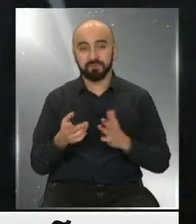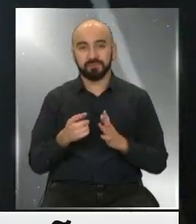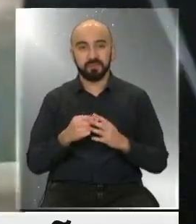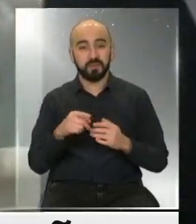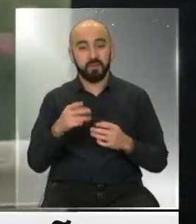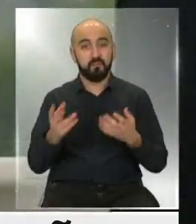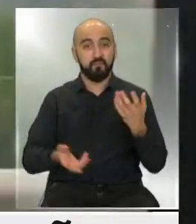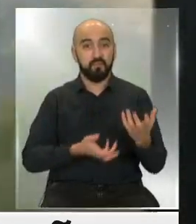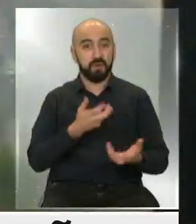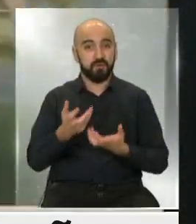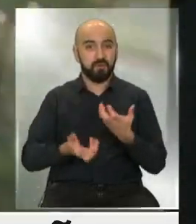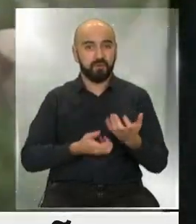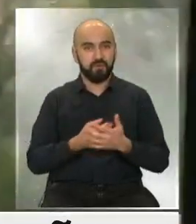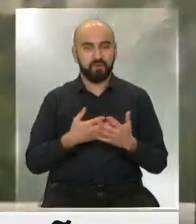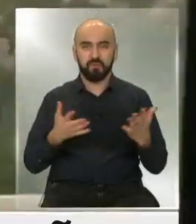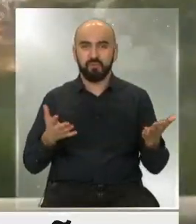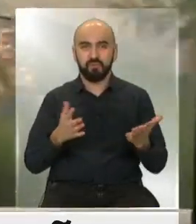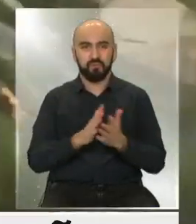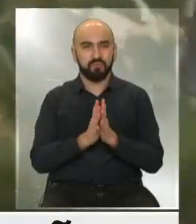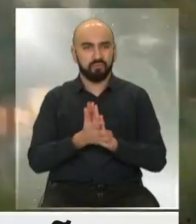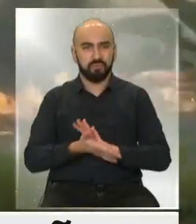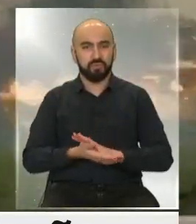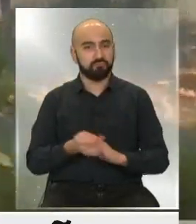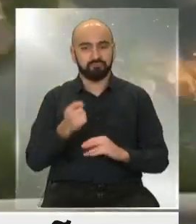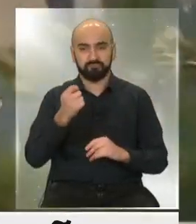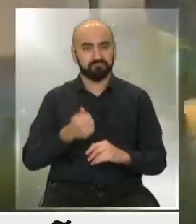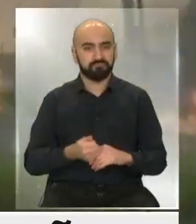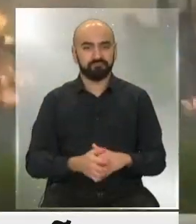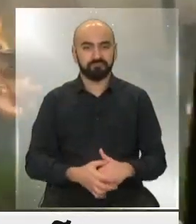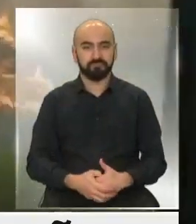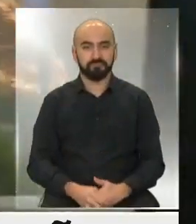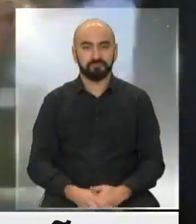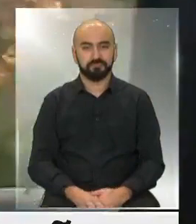consumiera los inmuebles en cuestión de minutos.